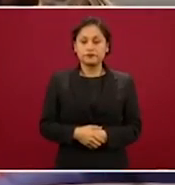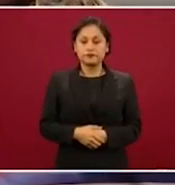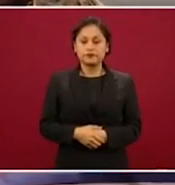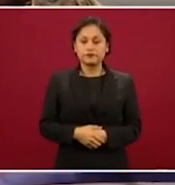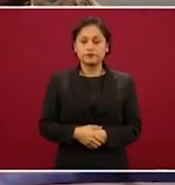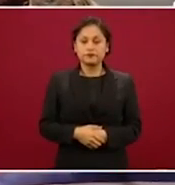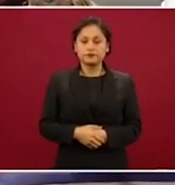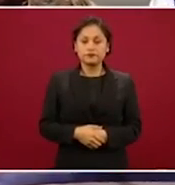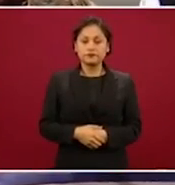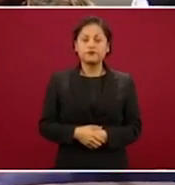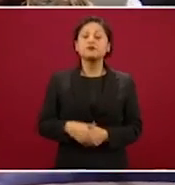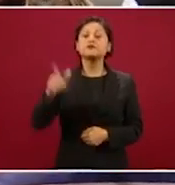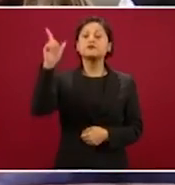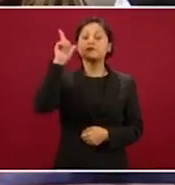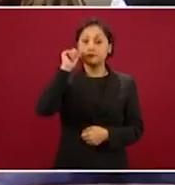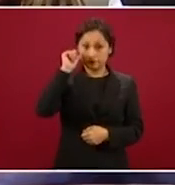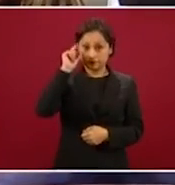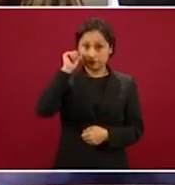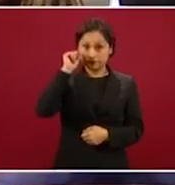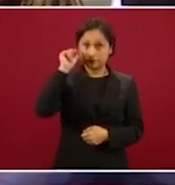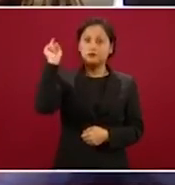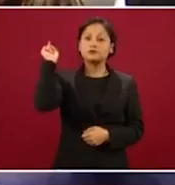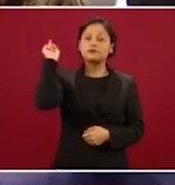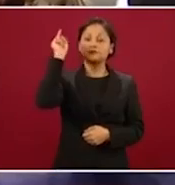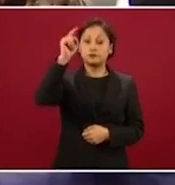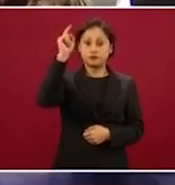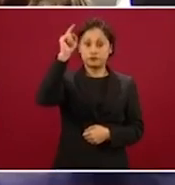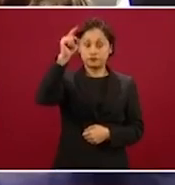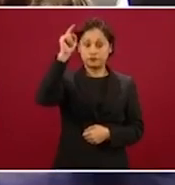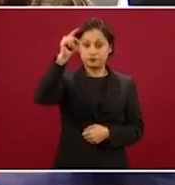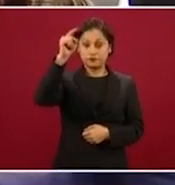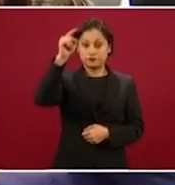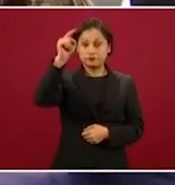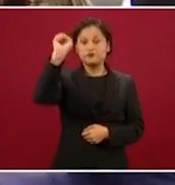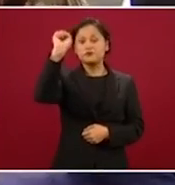Mañana. Sí, cómo no, nos vemos allá.